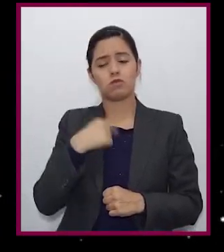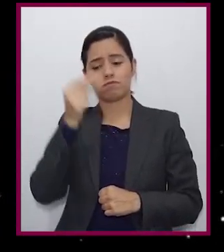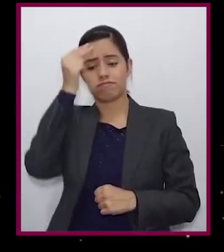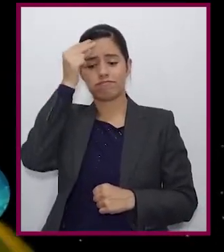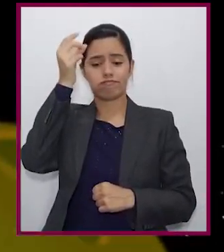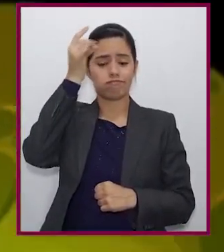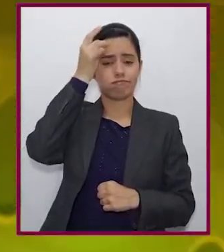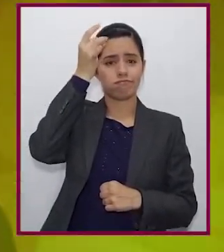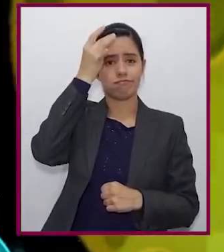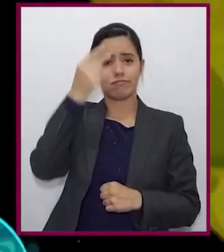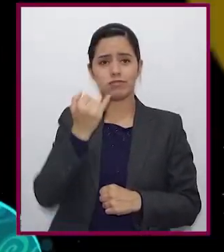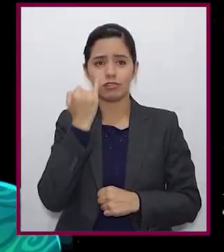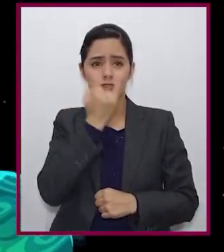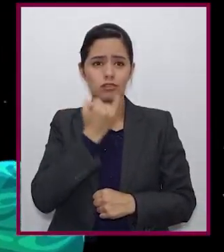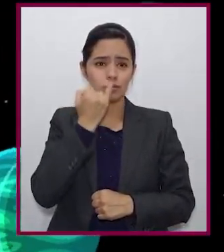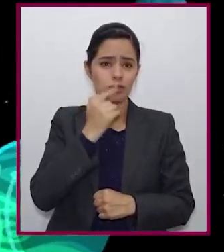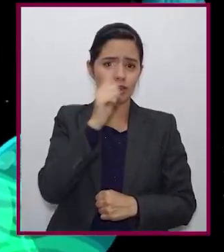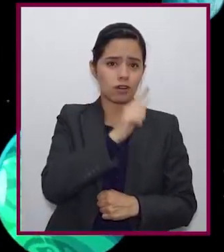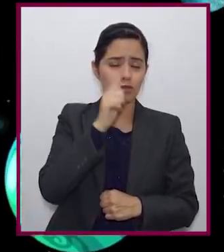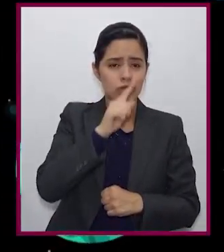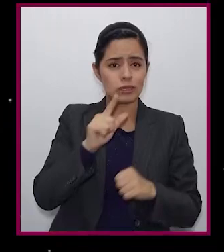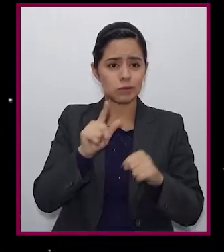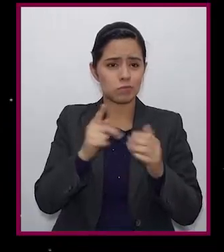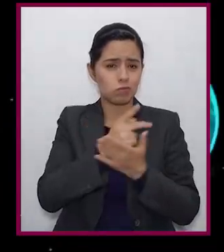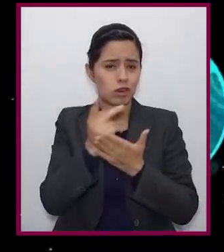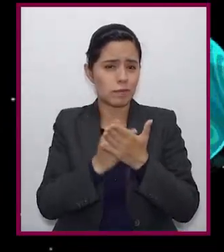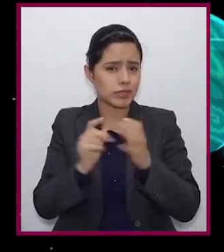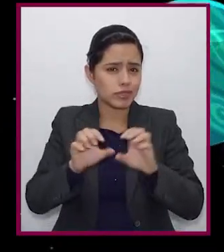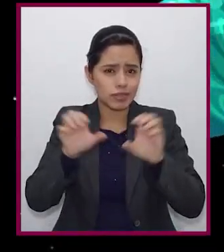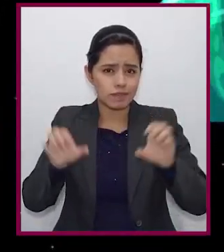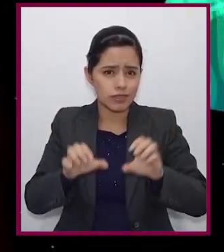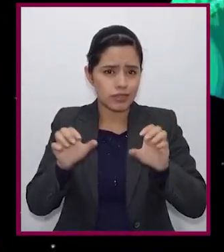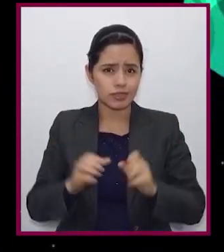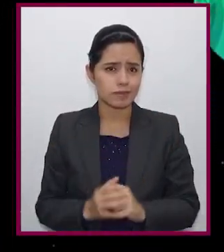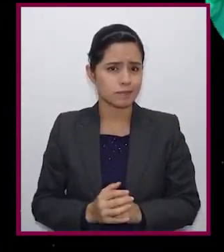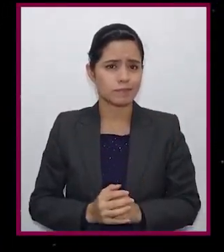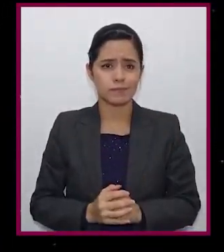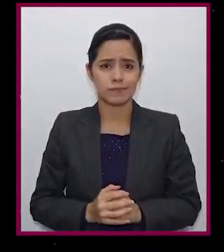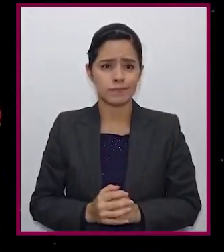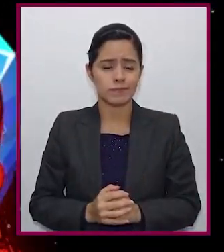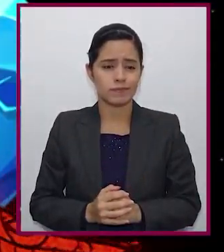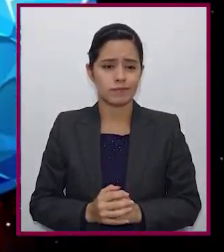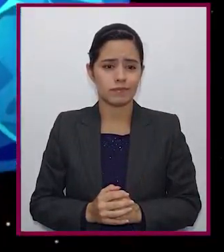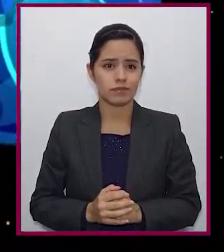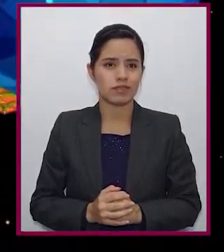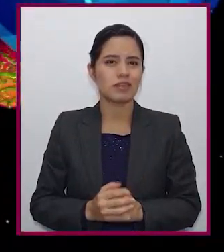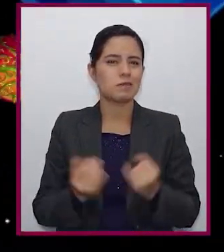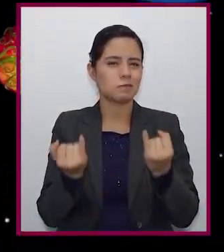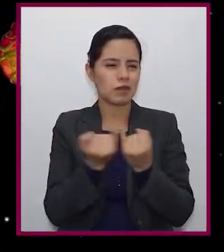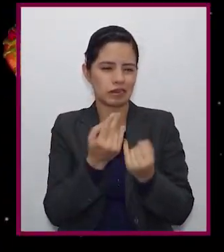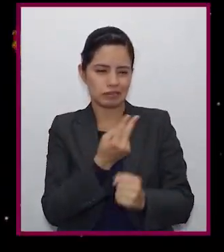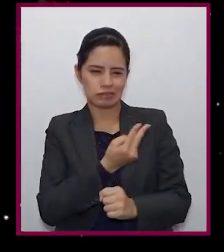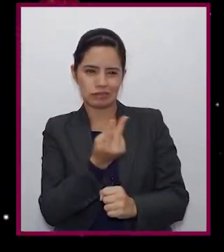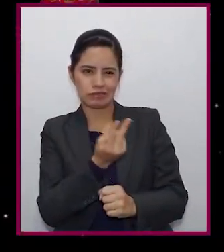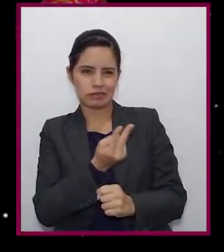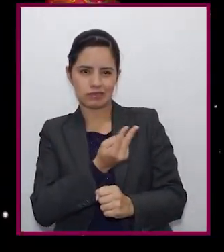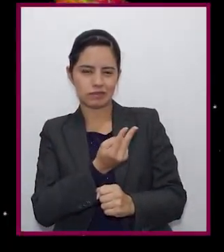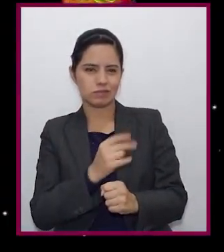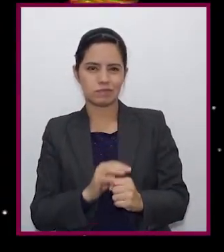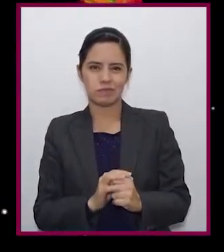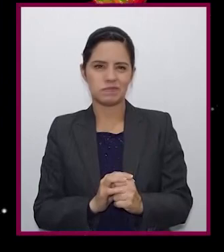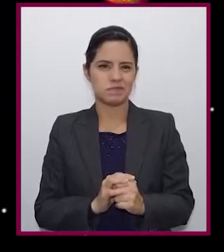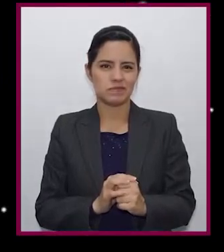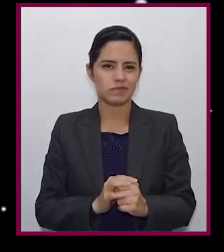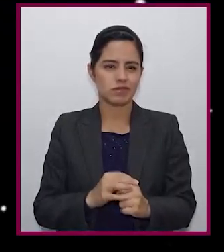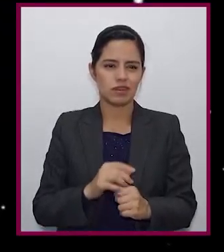mucho hablando sobre lenguajes de programación y esas cosas. Al igual que los beatboxers, pero